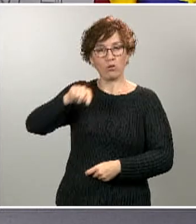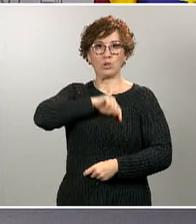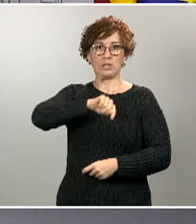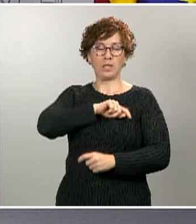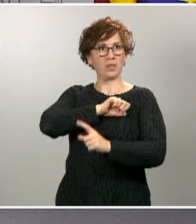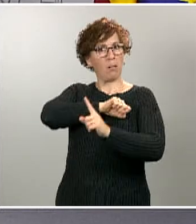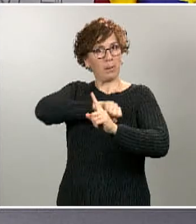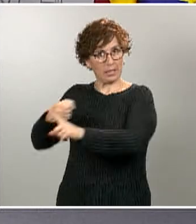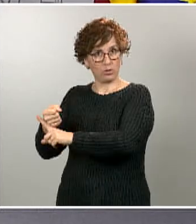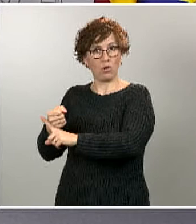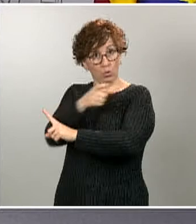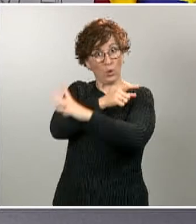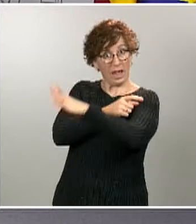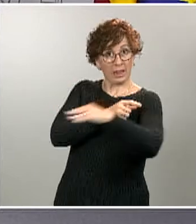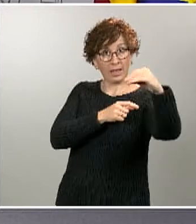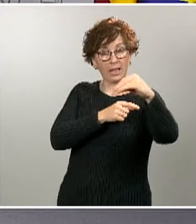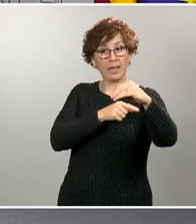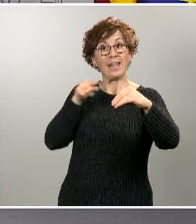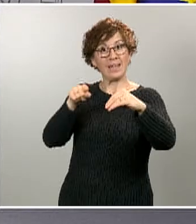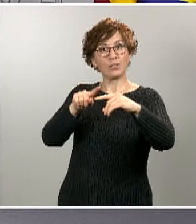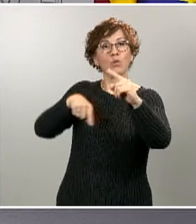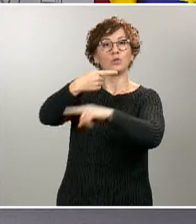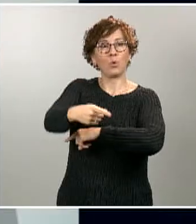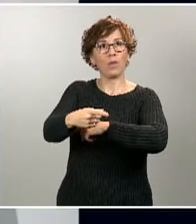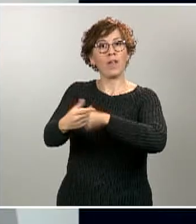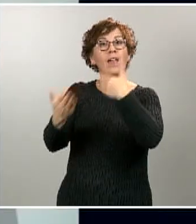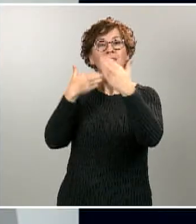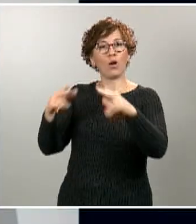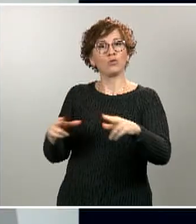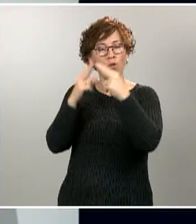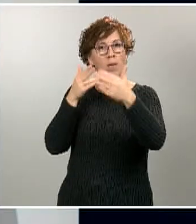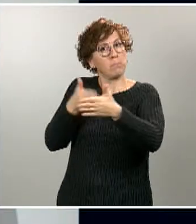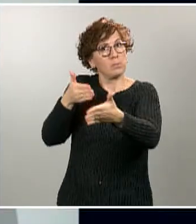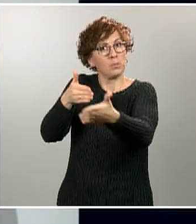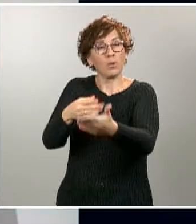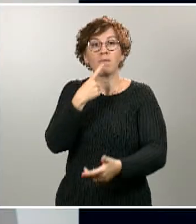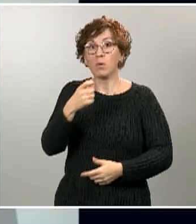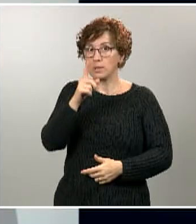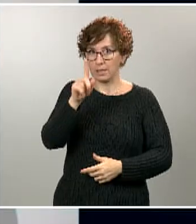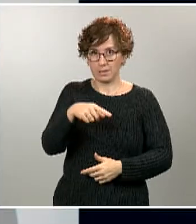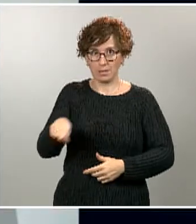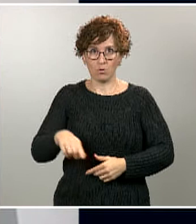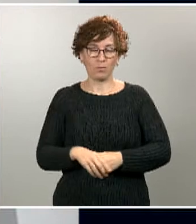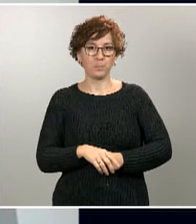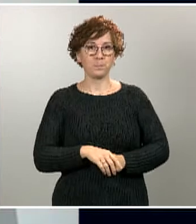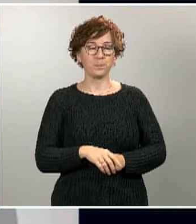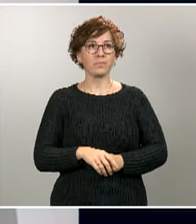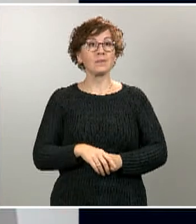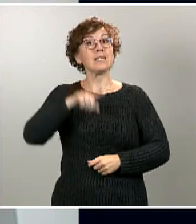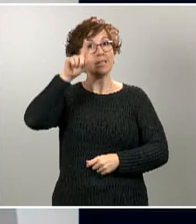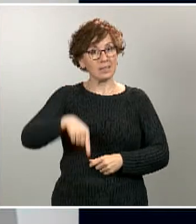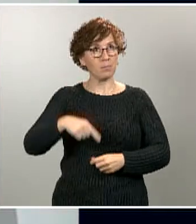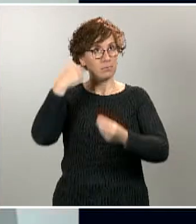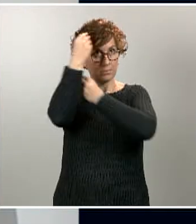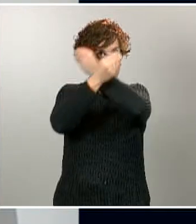dificulta los consensos en el diálogo social. Y con la vista puesta en los pactos de la Moncloa, viendo el